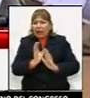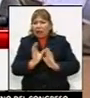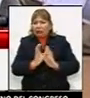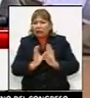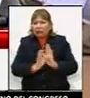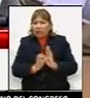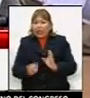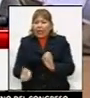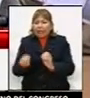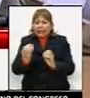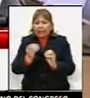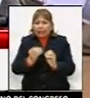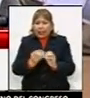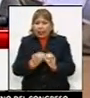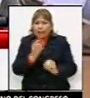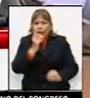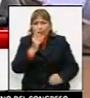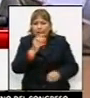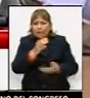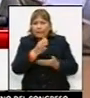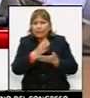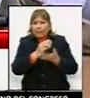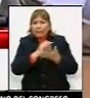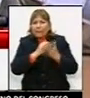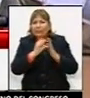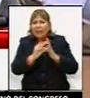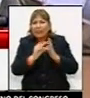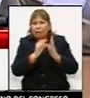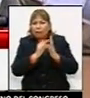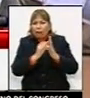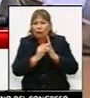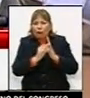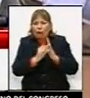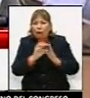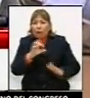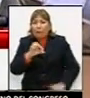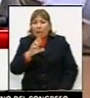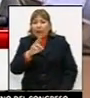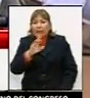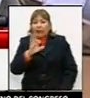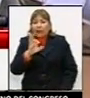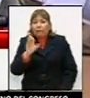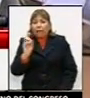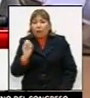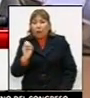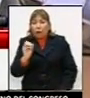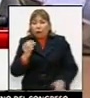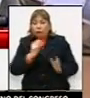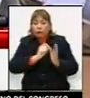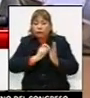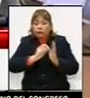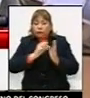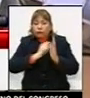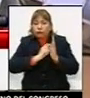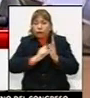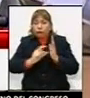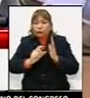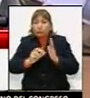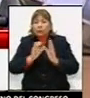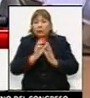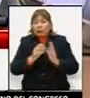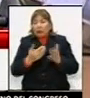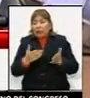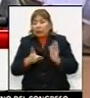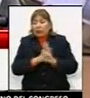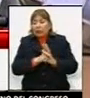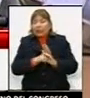es agregar un párrafo, es solo agregar un párrafo. Y ese párrafo, que es el que consta en el proyecto de ley, no lo tengo a la